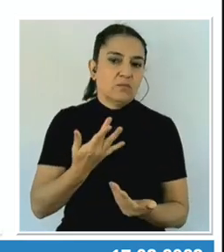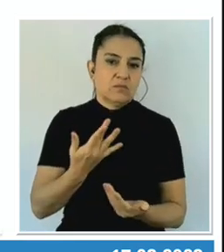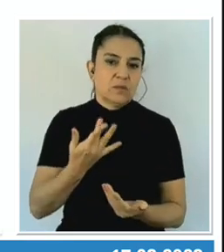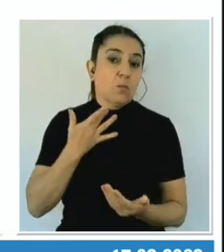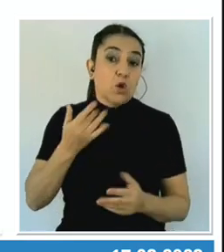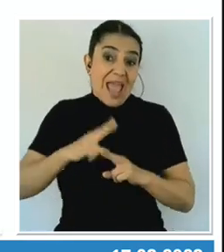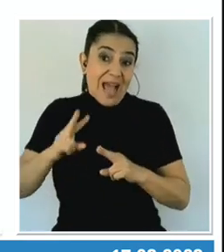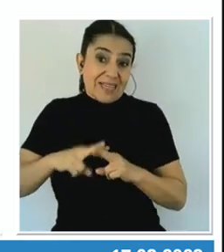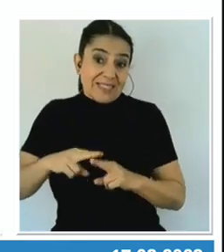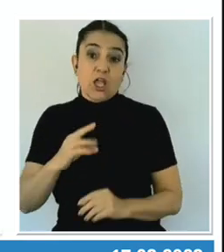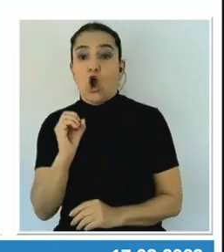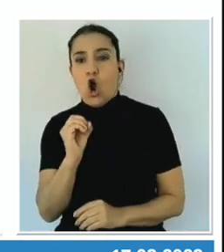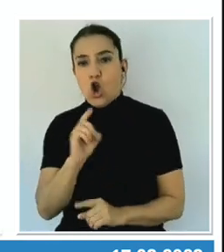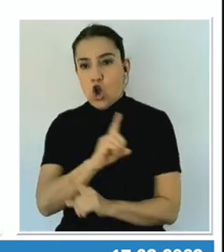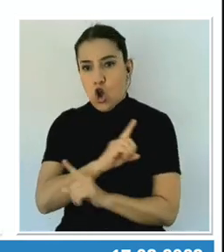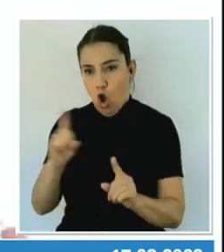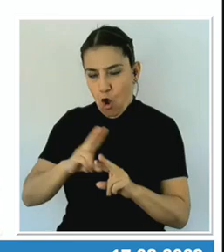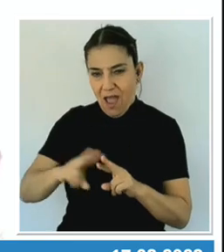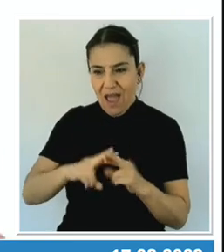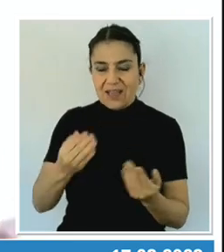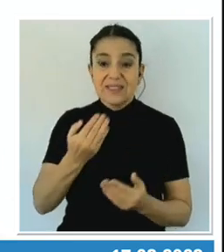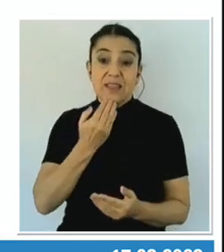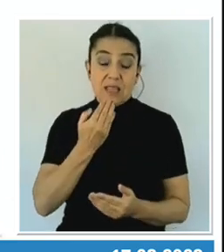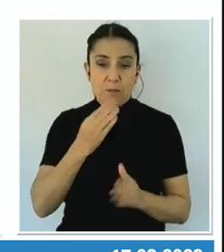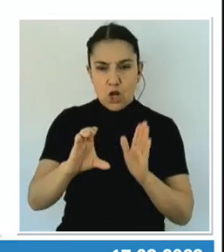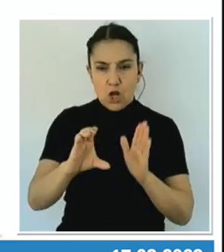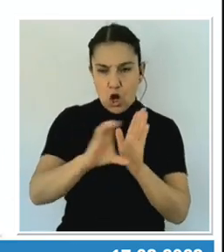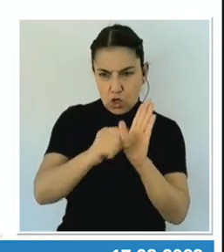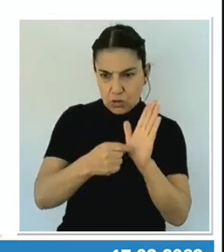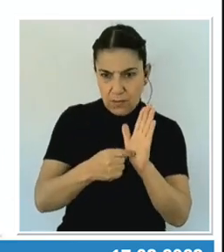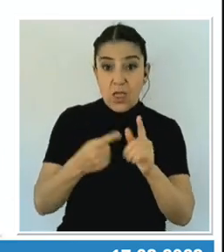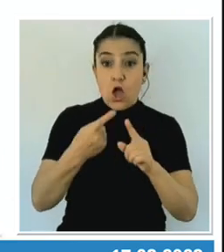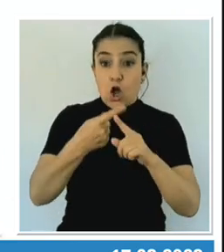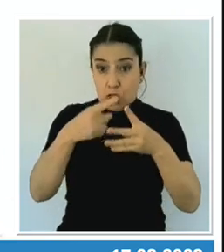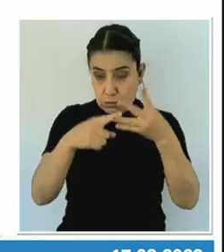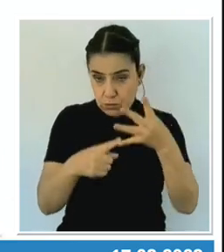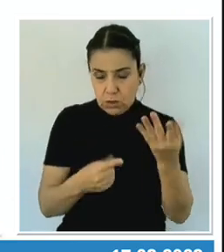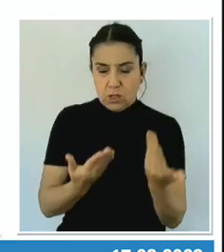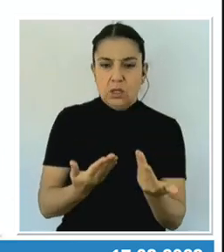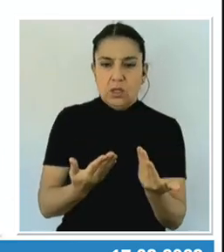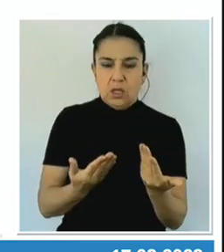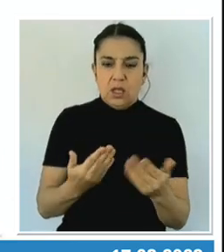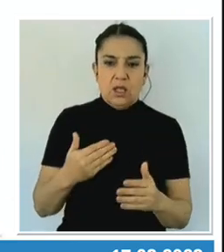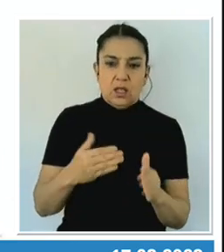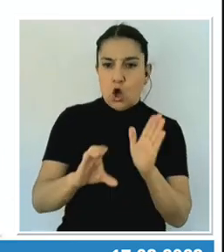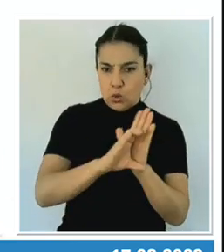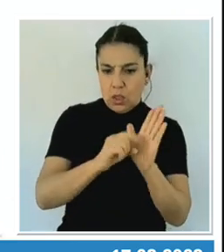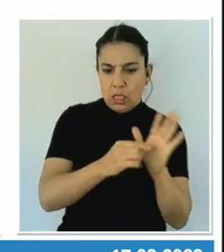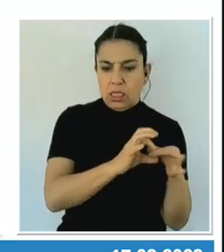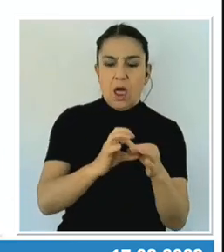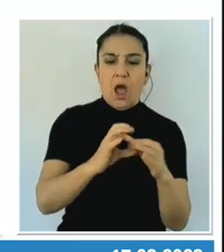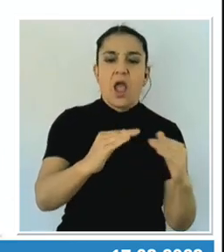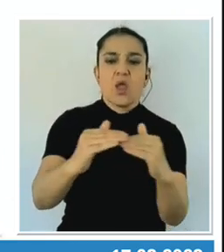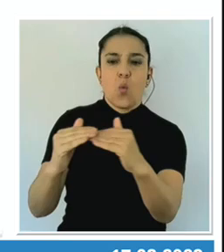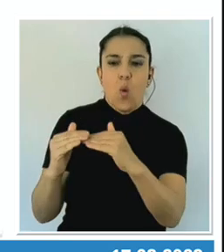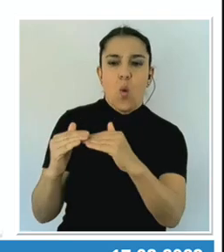que el constitucionalismo tiene, entre otras vetas, lo que acabo de referir, una igualizadora, ¿no? Esta última